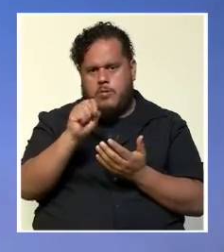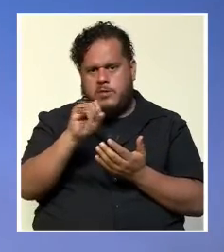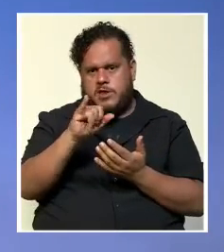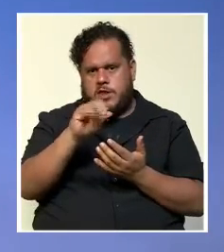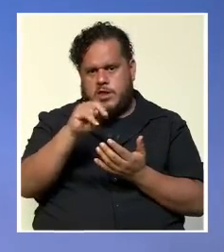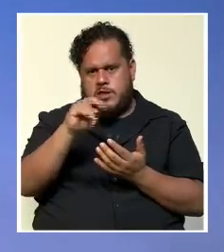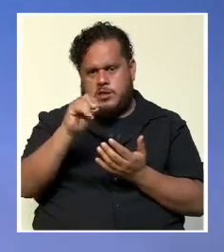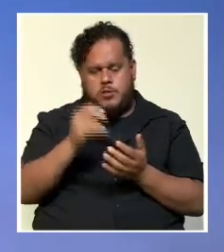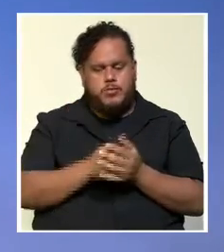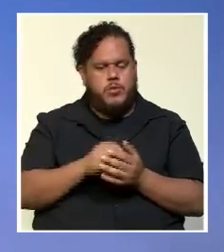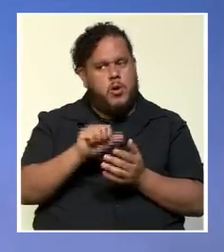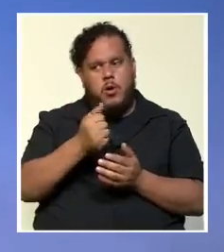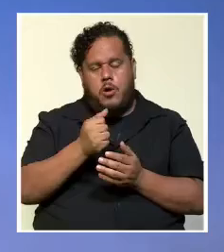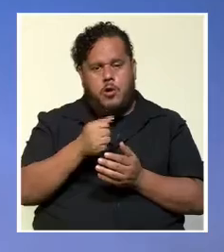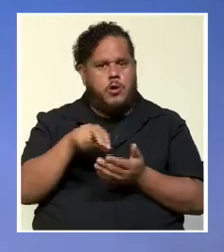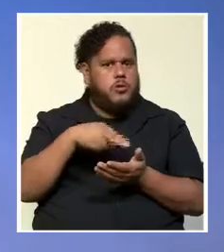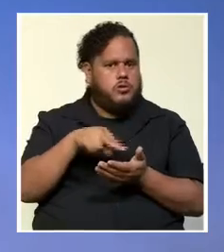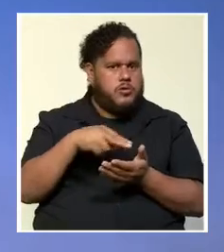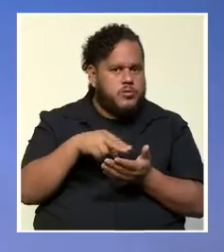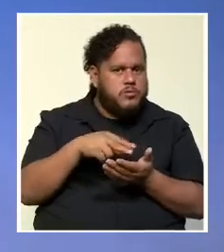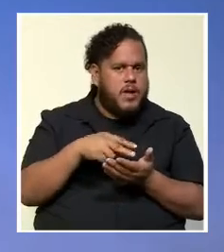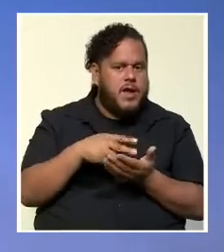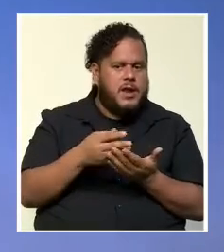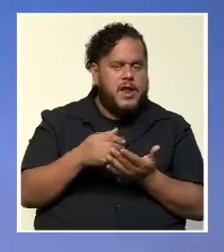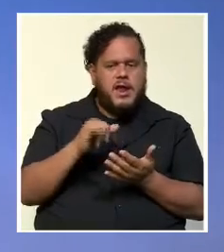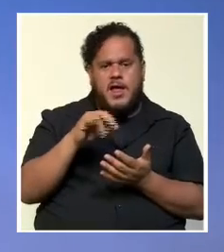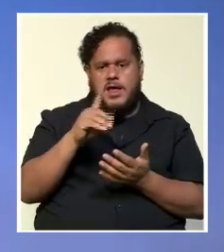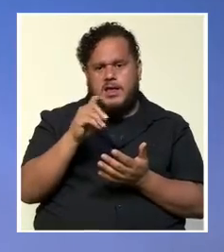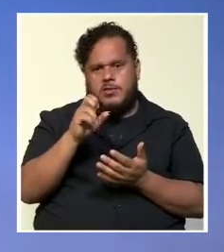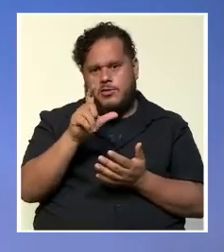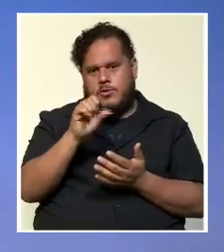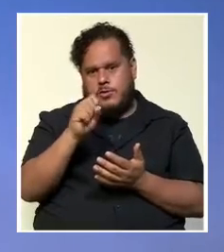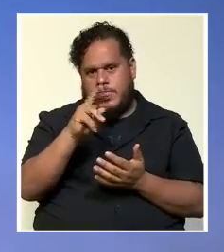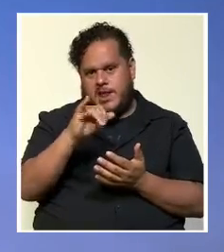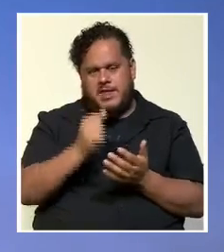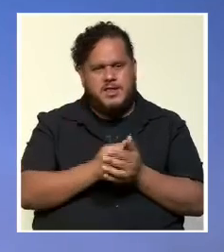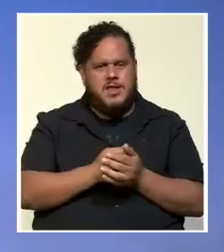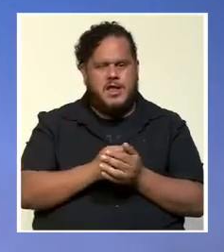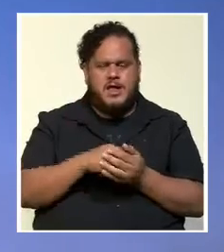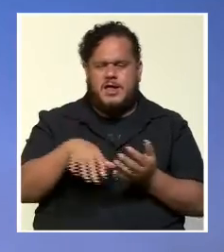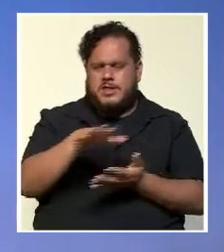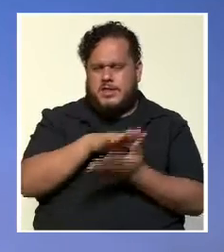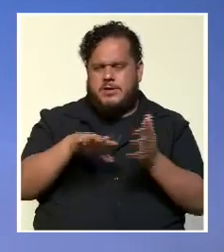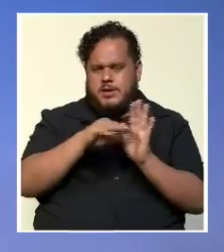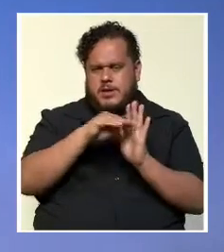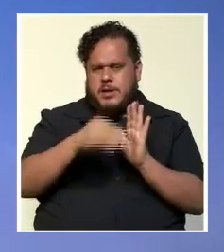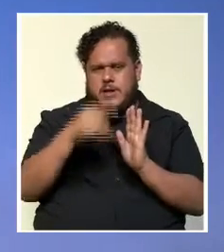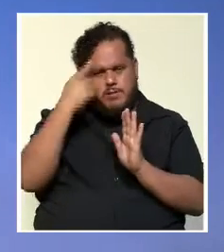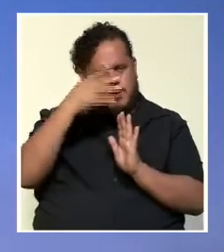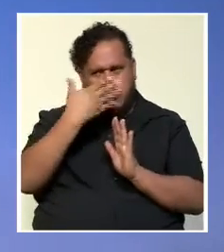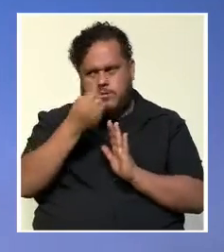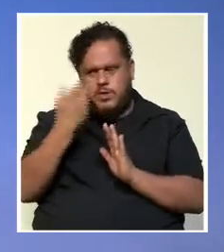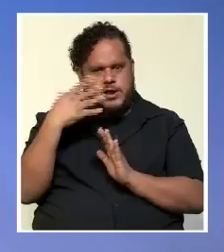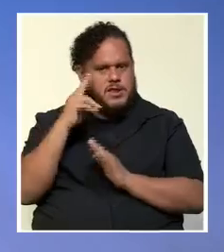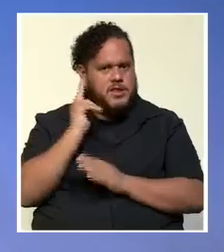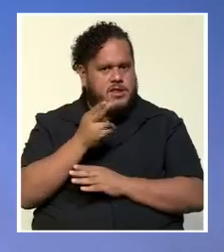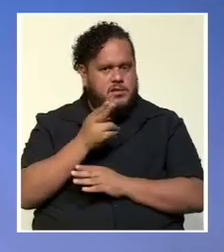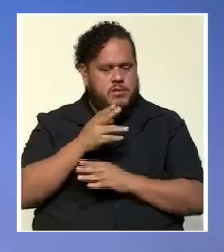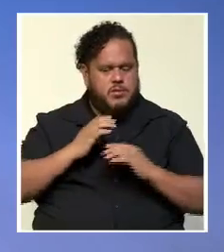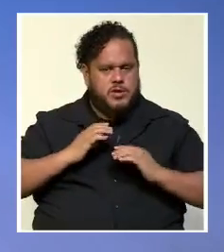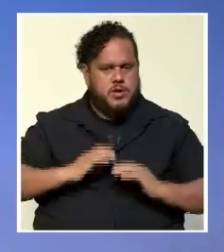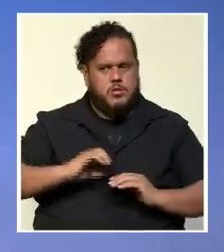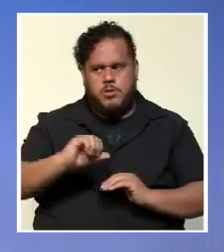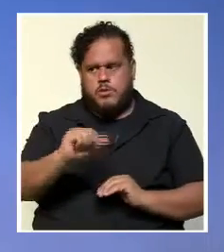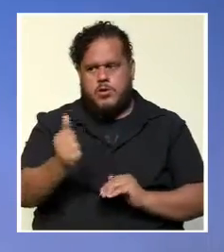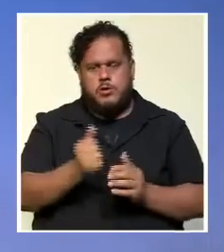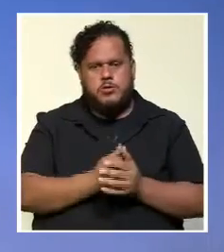soledad, bailan la danza de la indolencia, se revuelcan en las camas para olvidarse de sí mismos en el cuerpo del